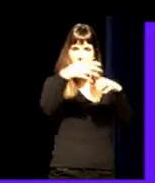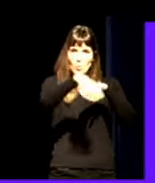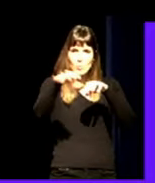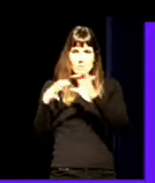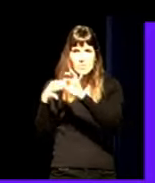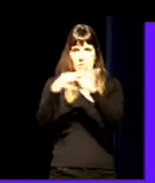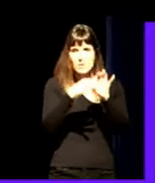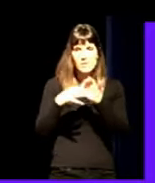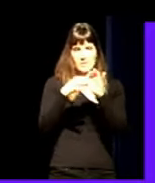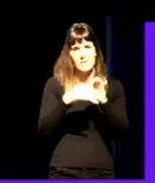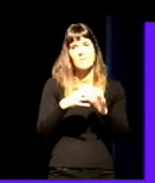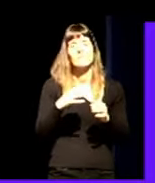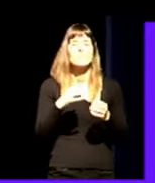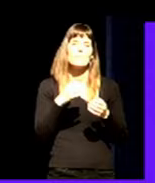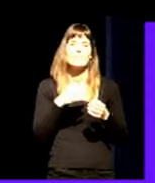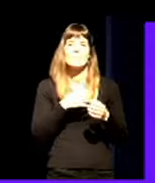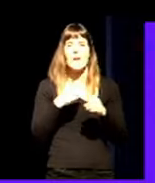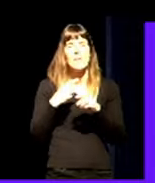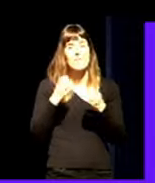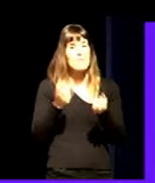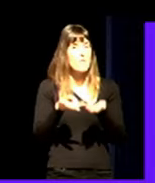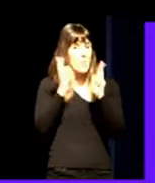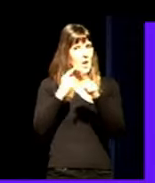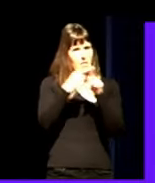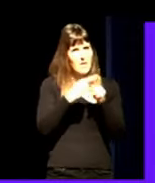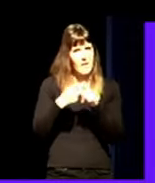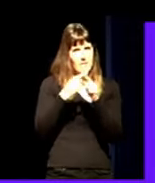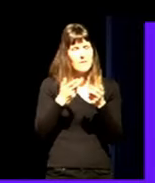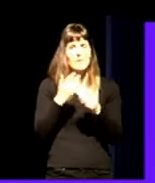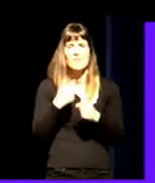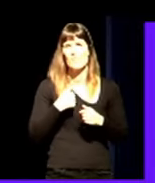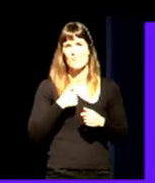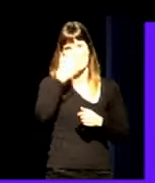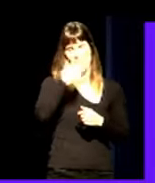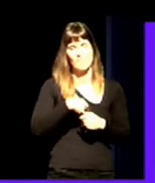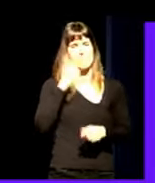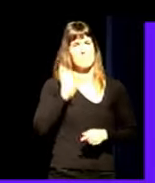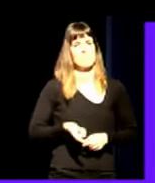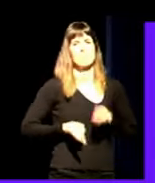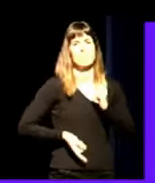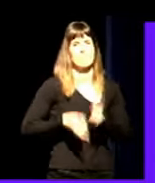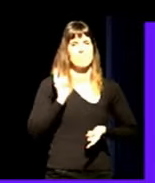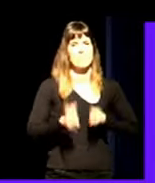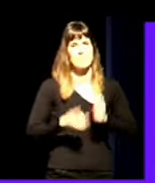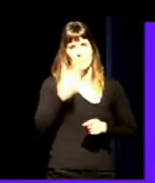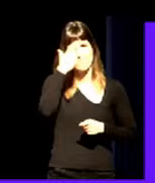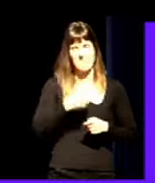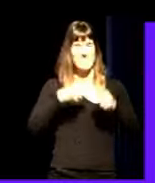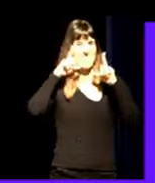evita protagonismos, que evita esta lucha de egos, ¿no? De decir, no, aquí se hace lo que digo yo, o no, no,